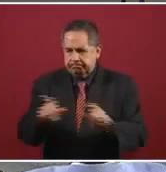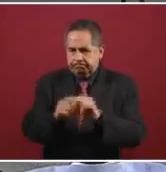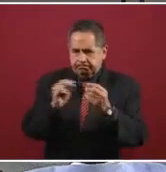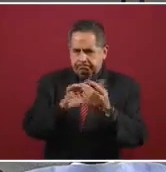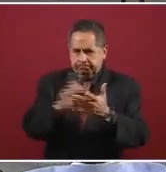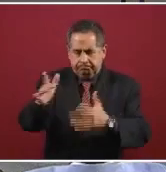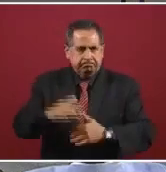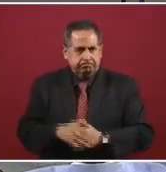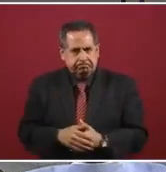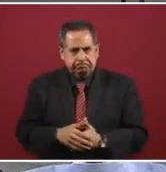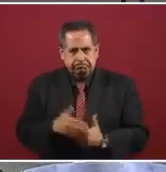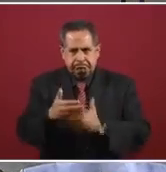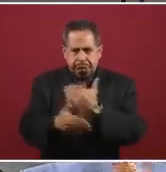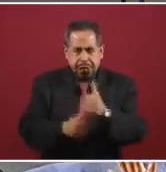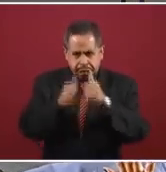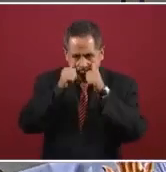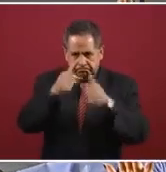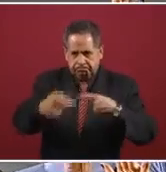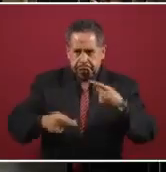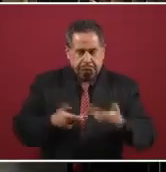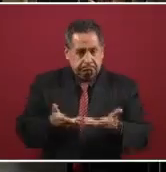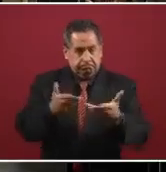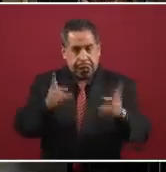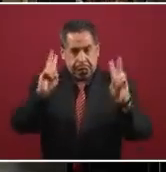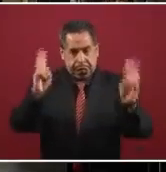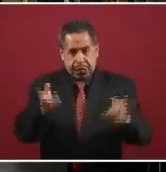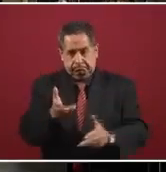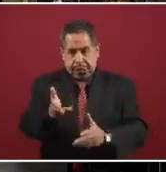Y pues pasamos a preguntas sobre este tema.